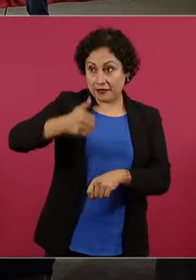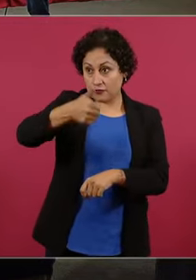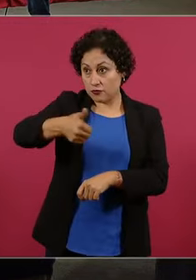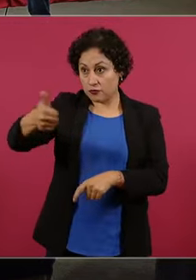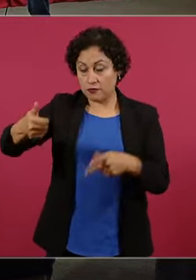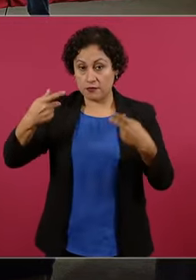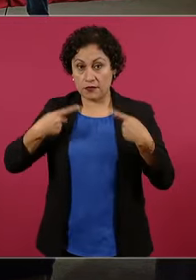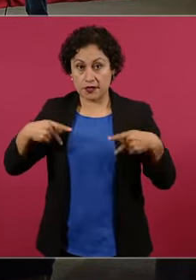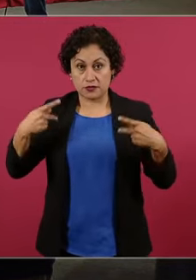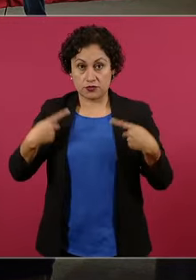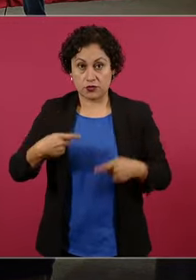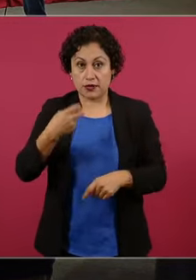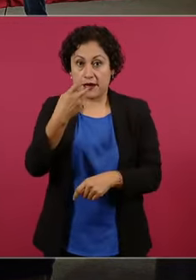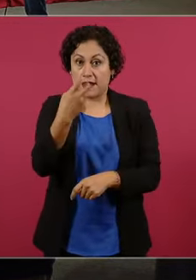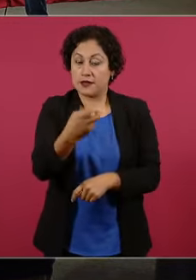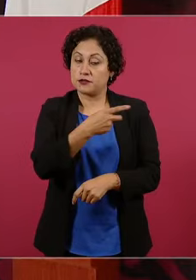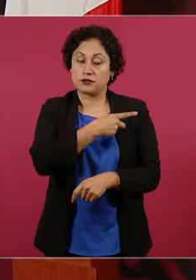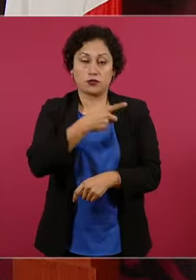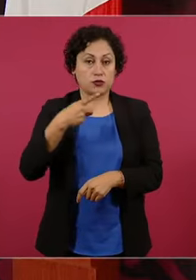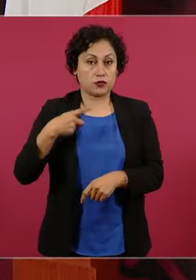esto es muy importante,